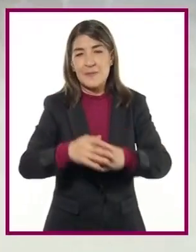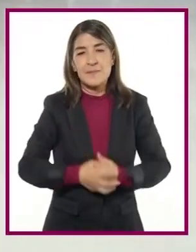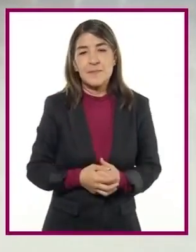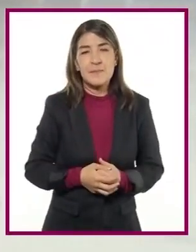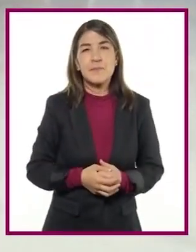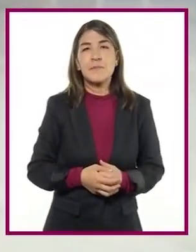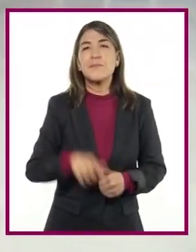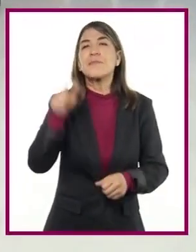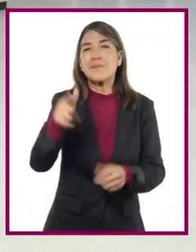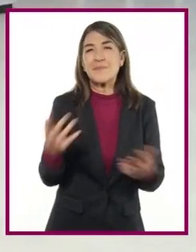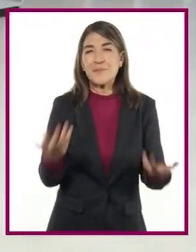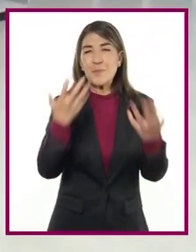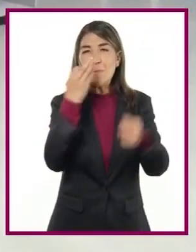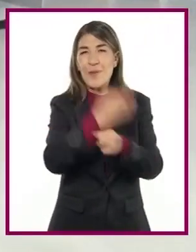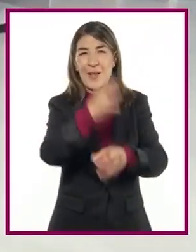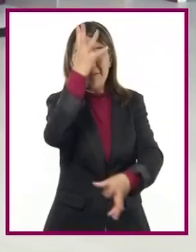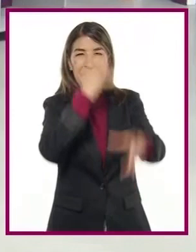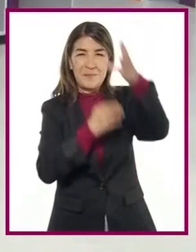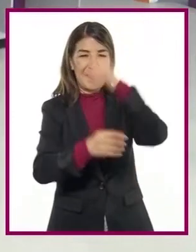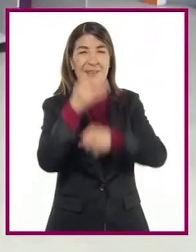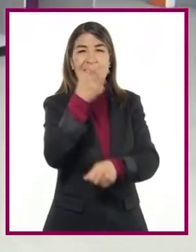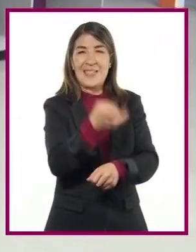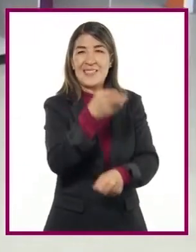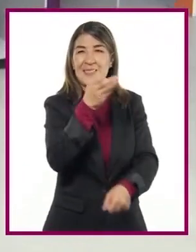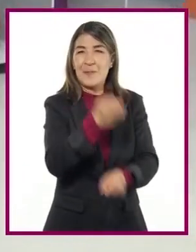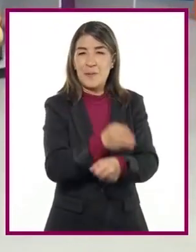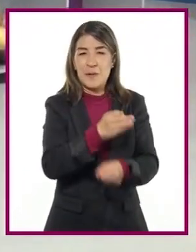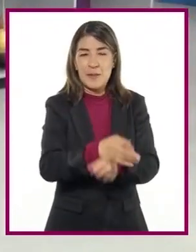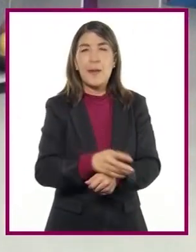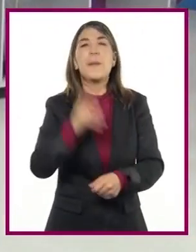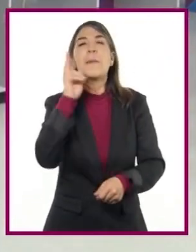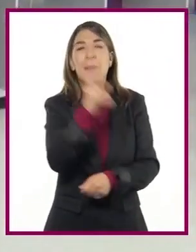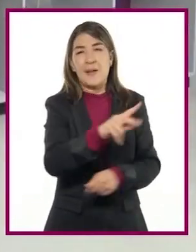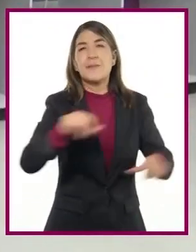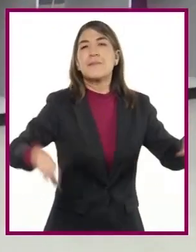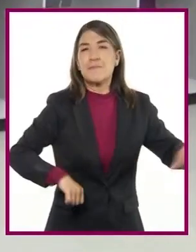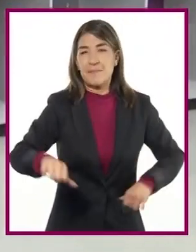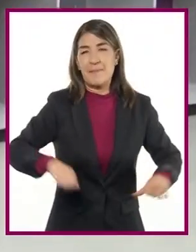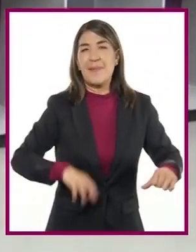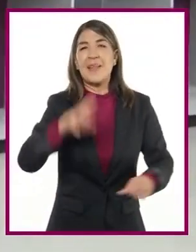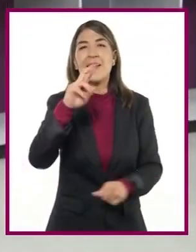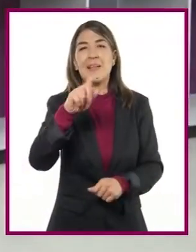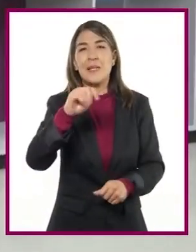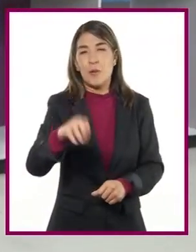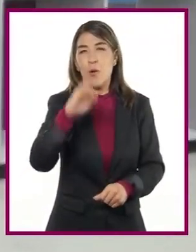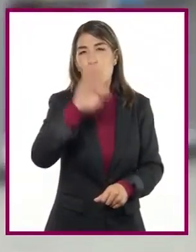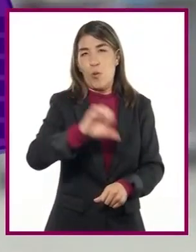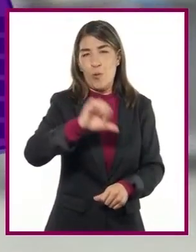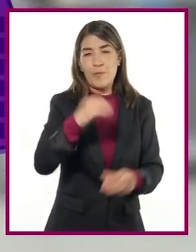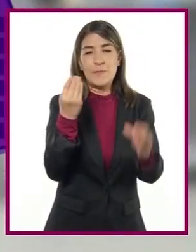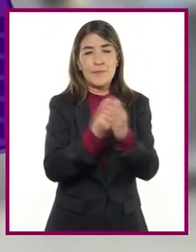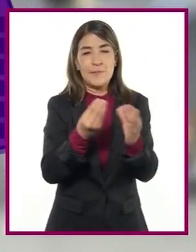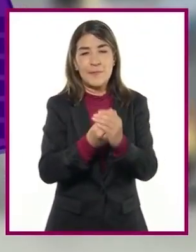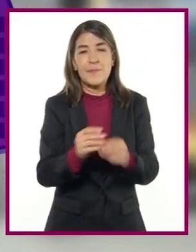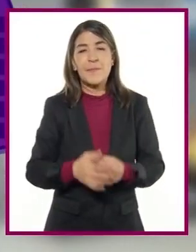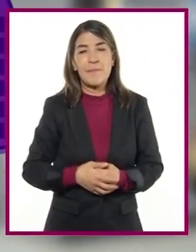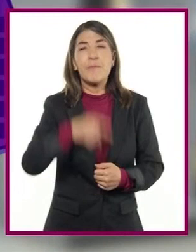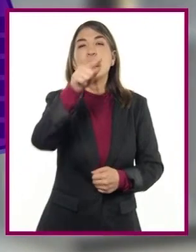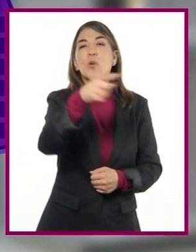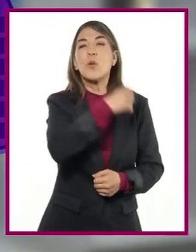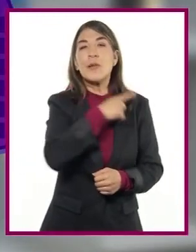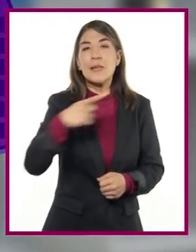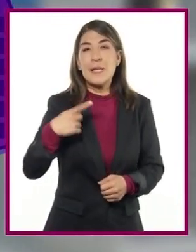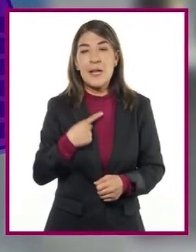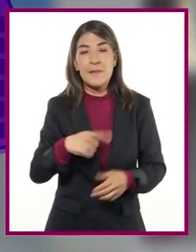función de los aprendizajes obtenidos hasta este momento, vamos a realizar el reto de esta sesión. Deberán describir